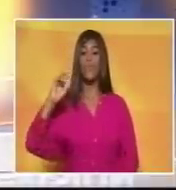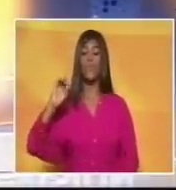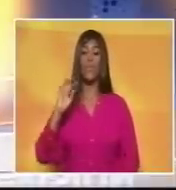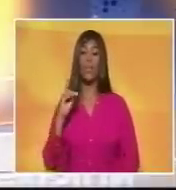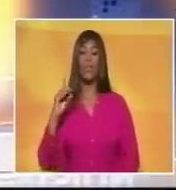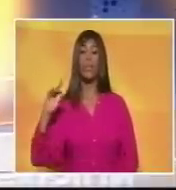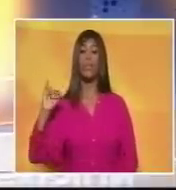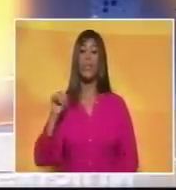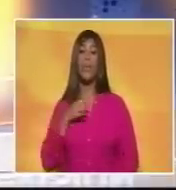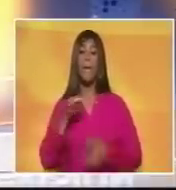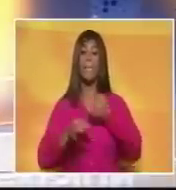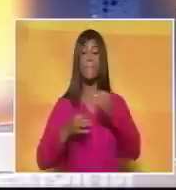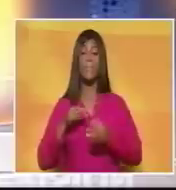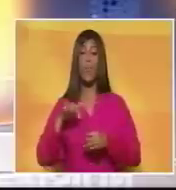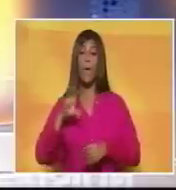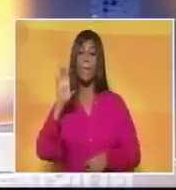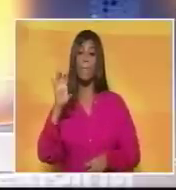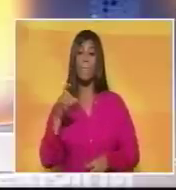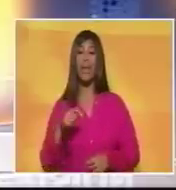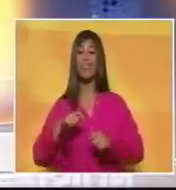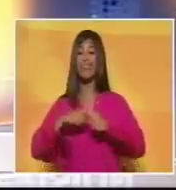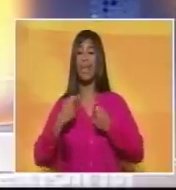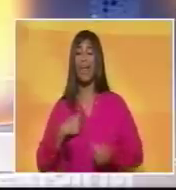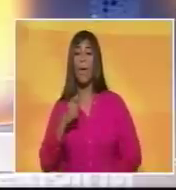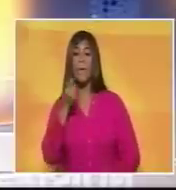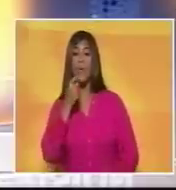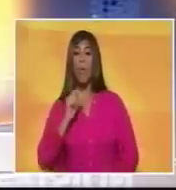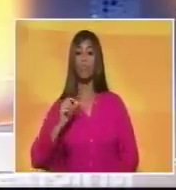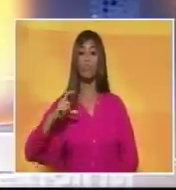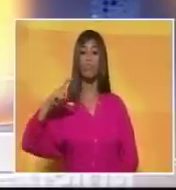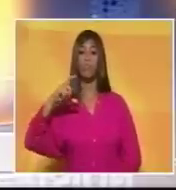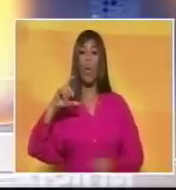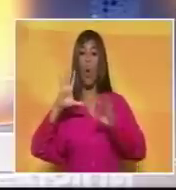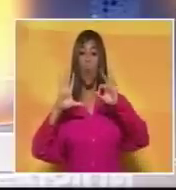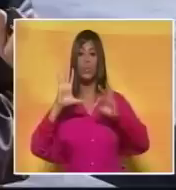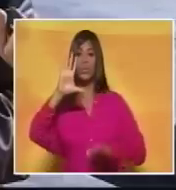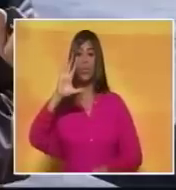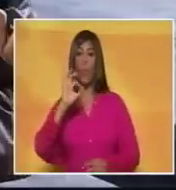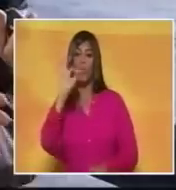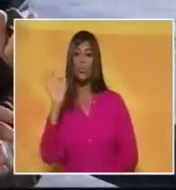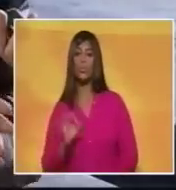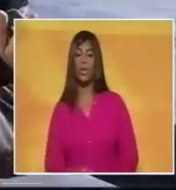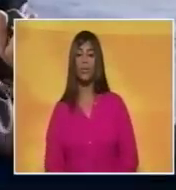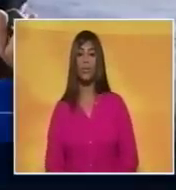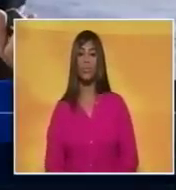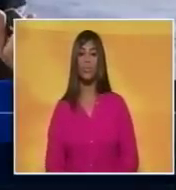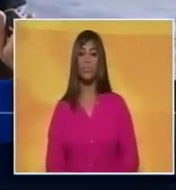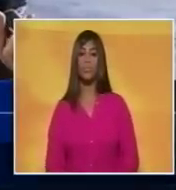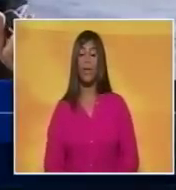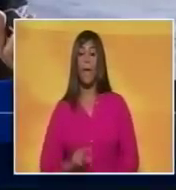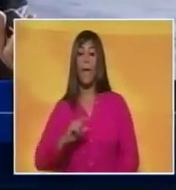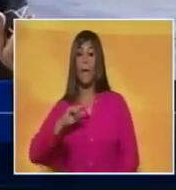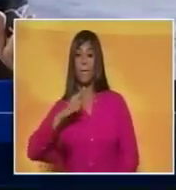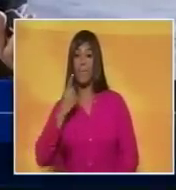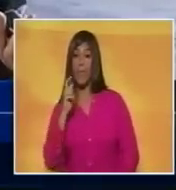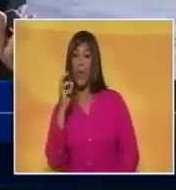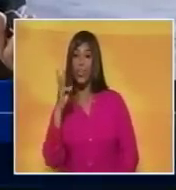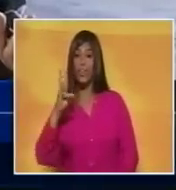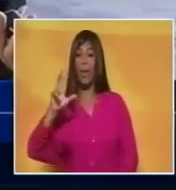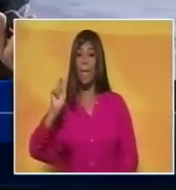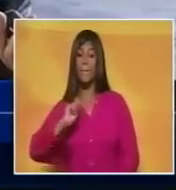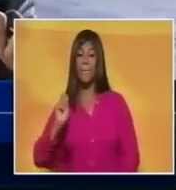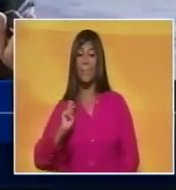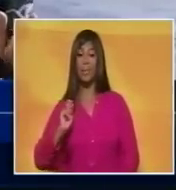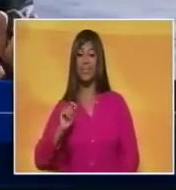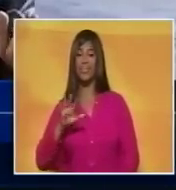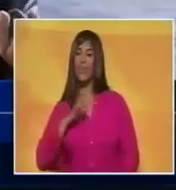el país existe un déficit de medicamentos que asciende a 85%. En lo que viene del primer trimestre del año